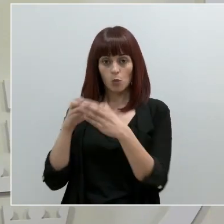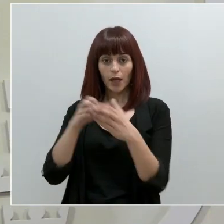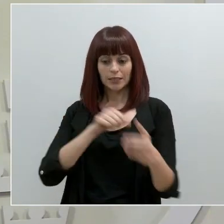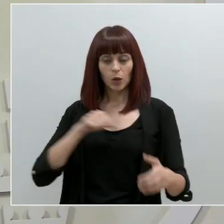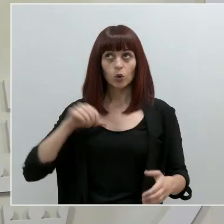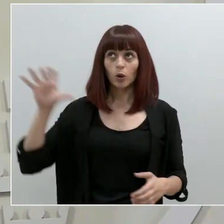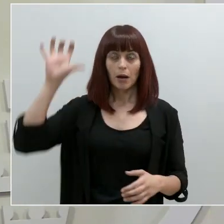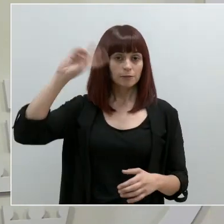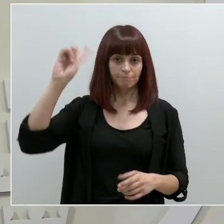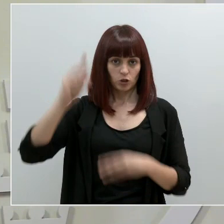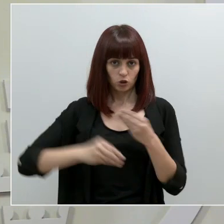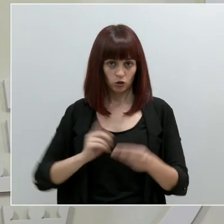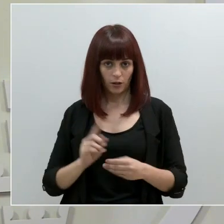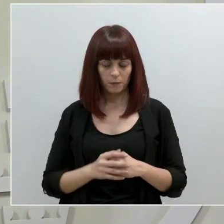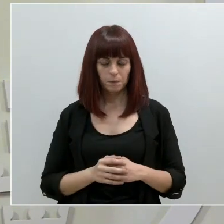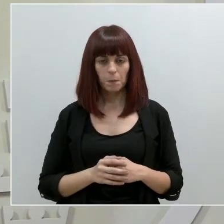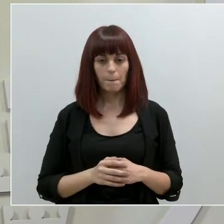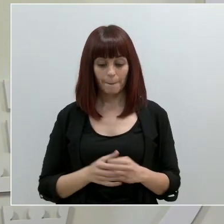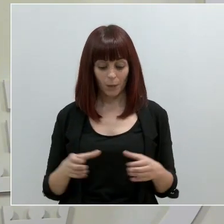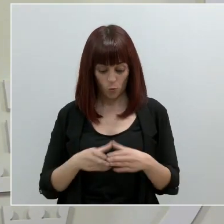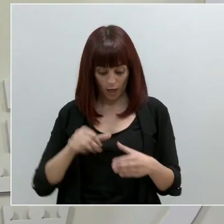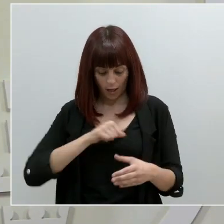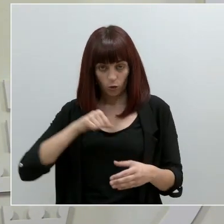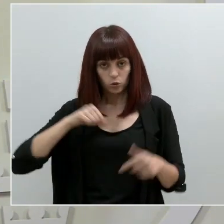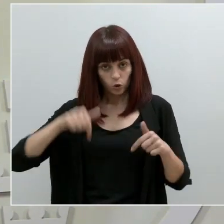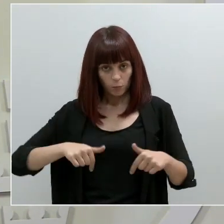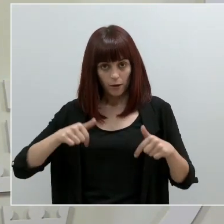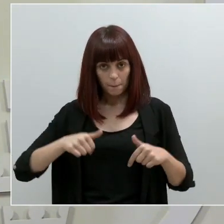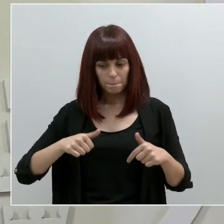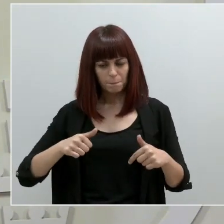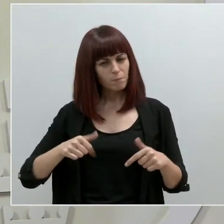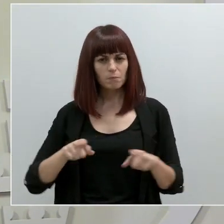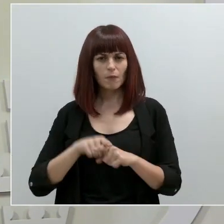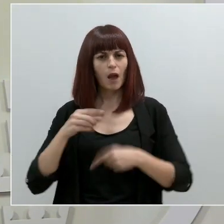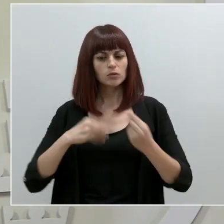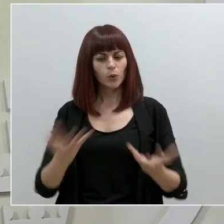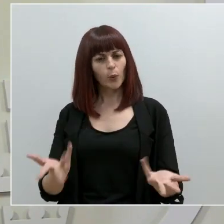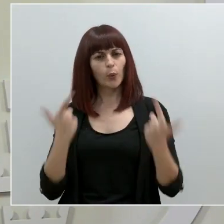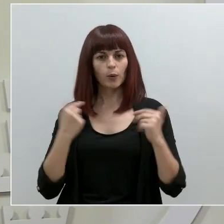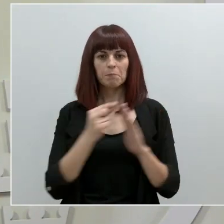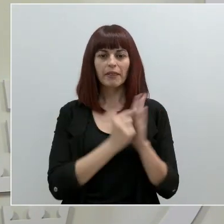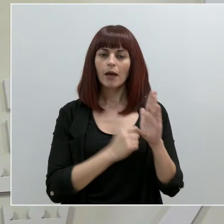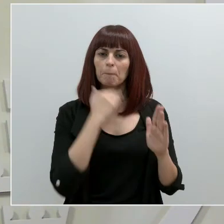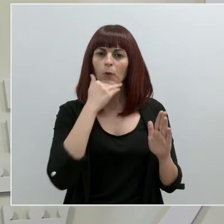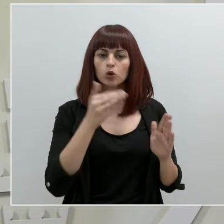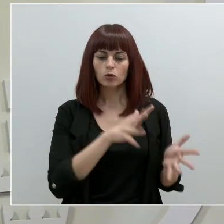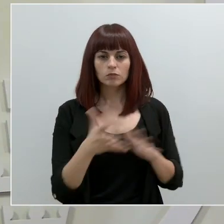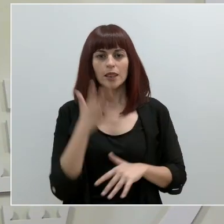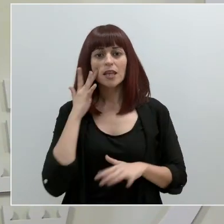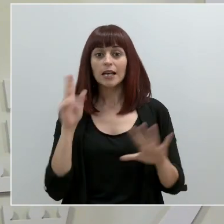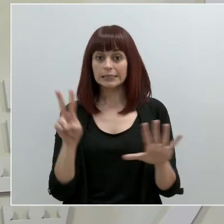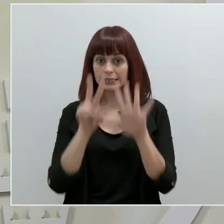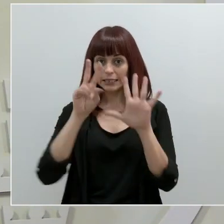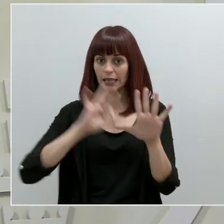produjo. La comunidad autónoma tuvo la agilidad de tomar medidas muy pronto. El 7 de